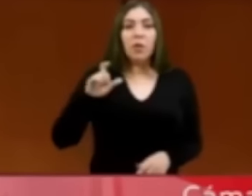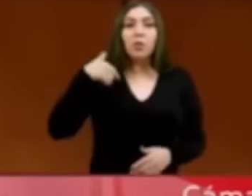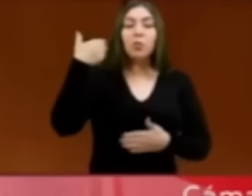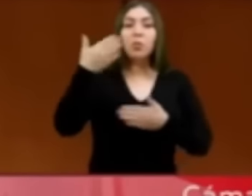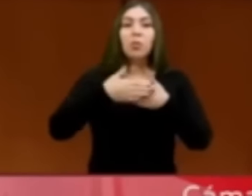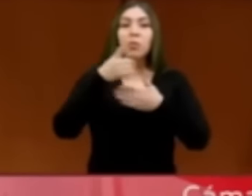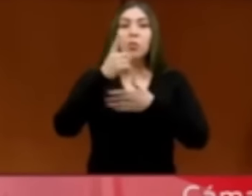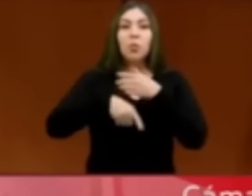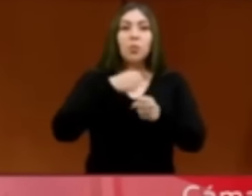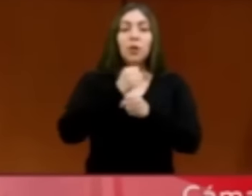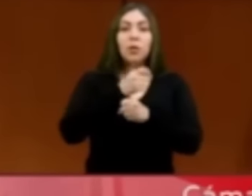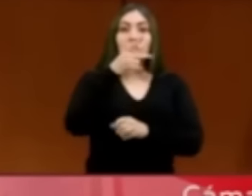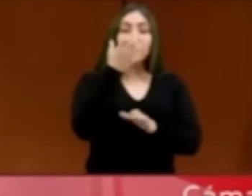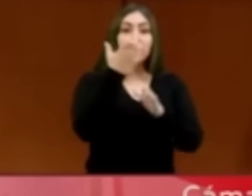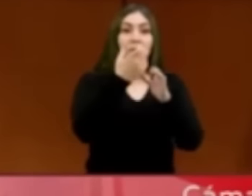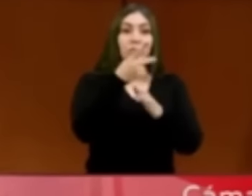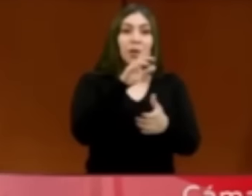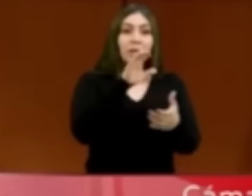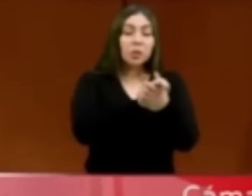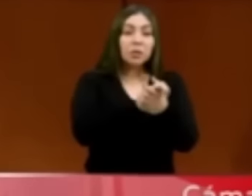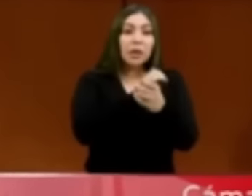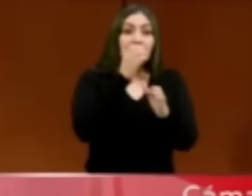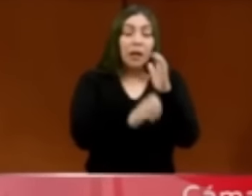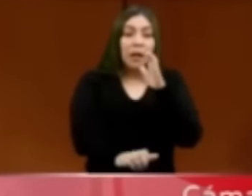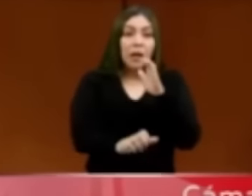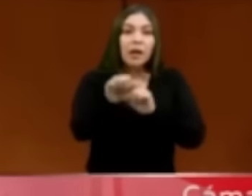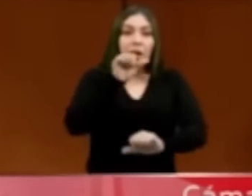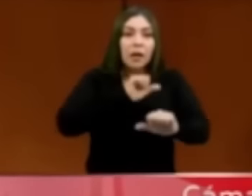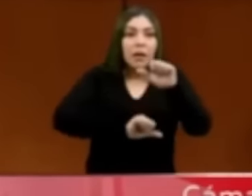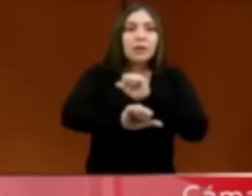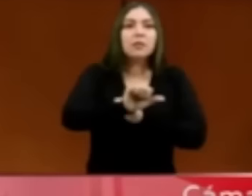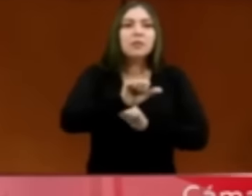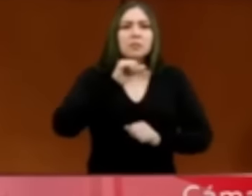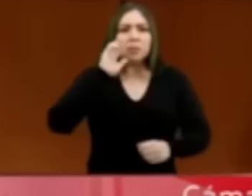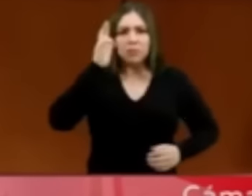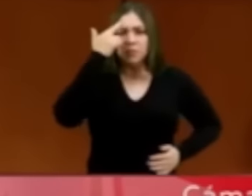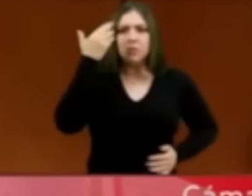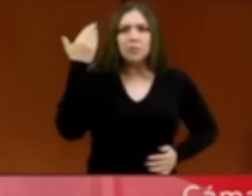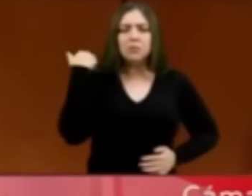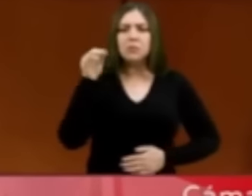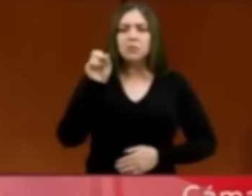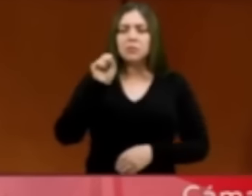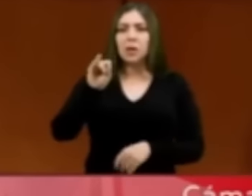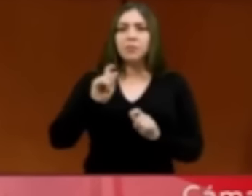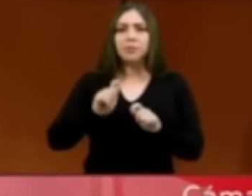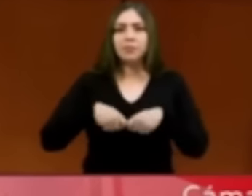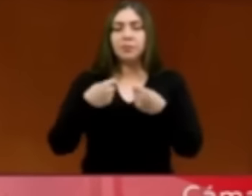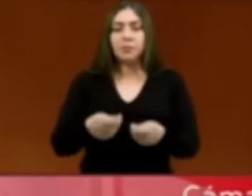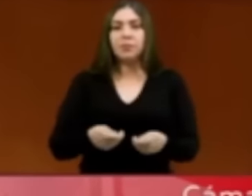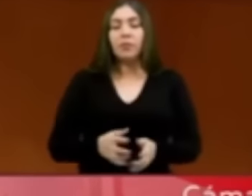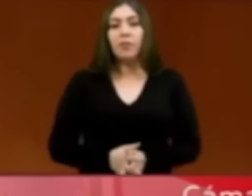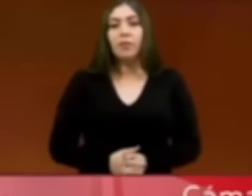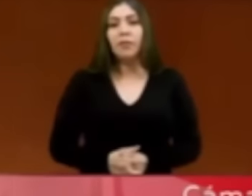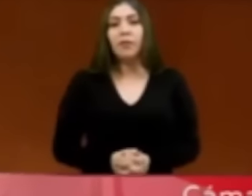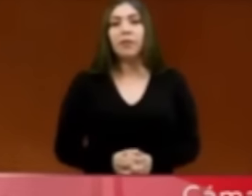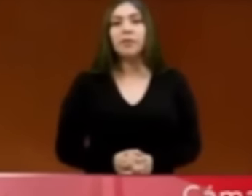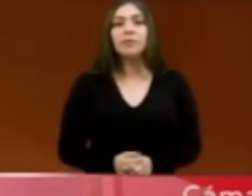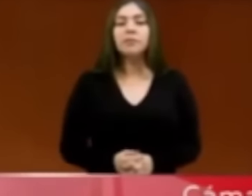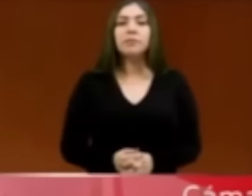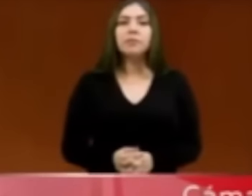su esposa. Y recuerdo que también se concedió en la búsqueda de